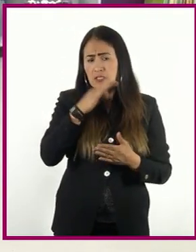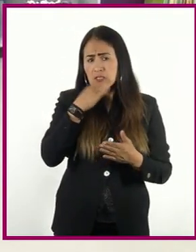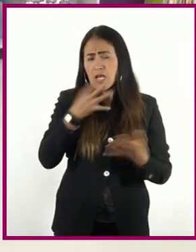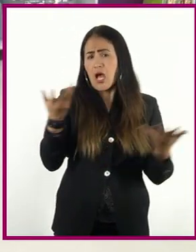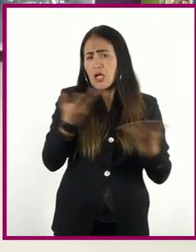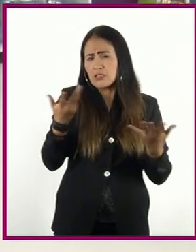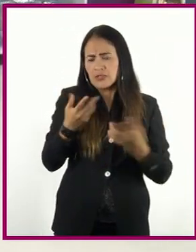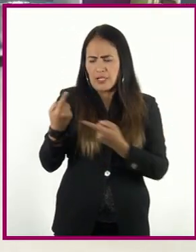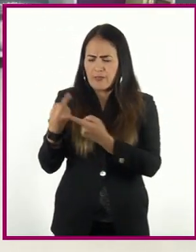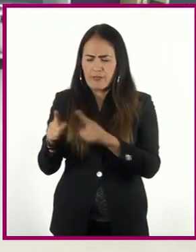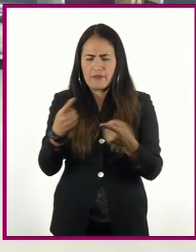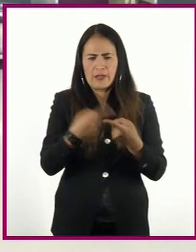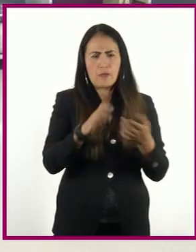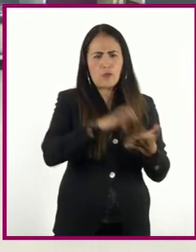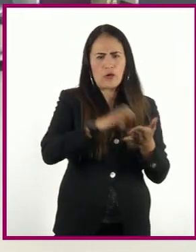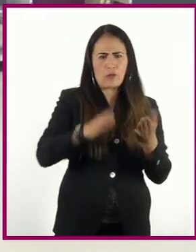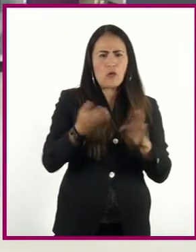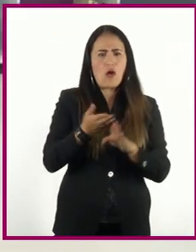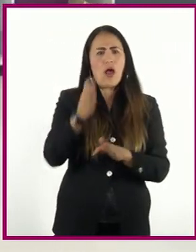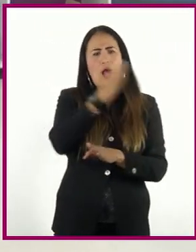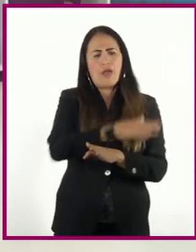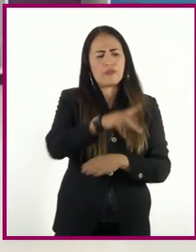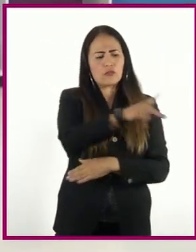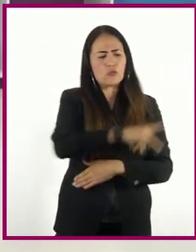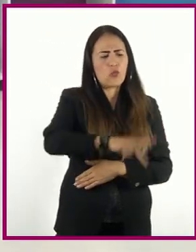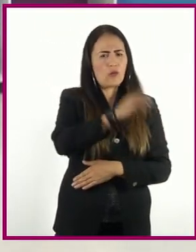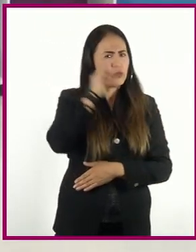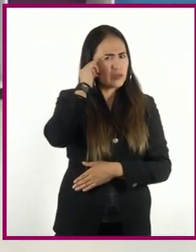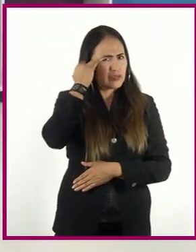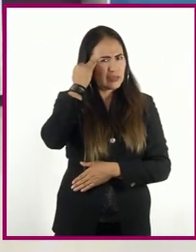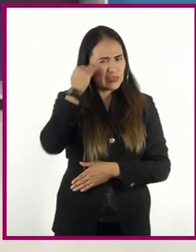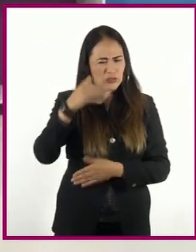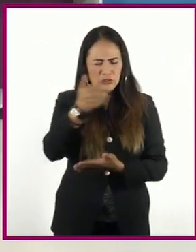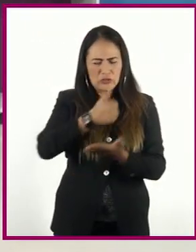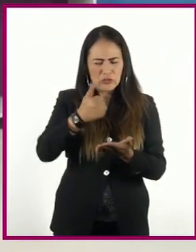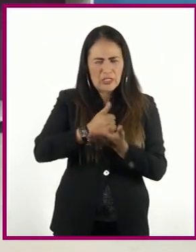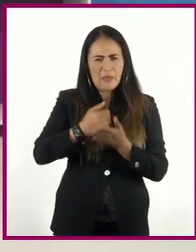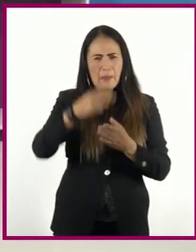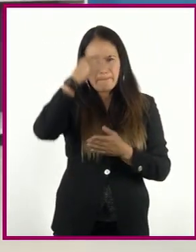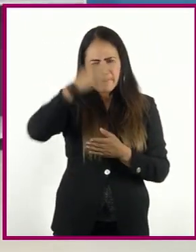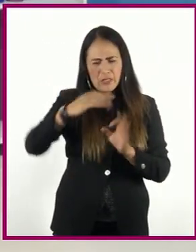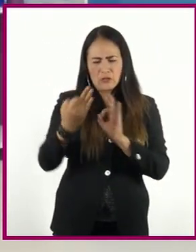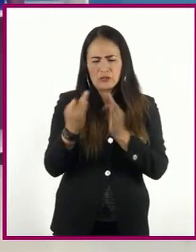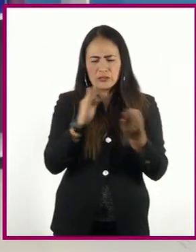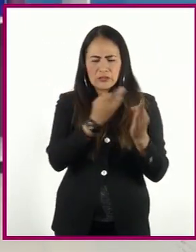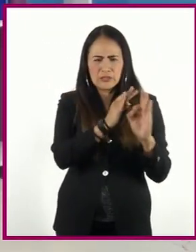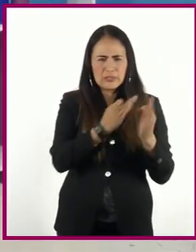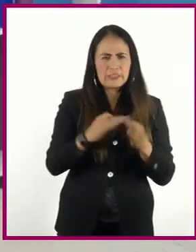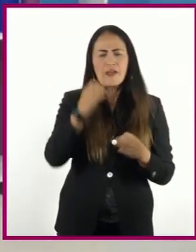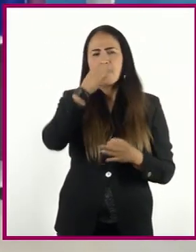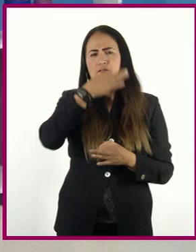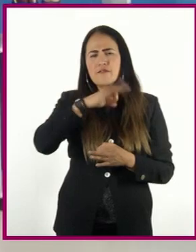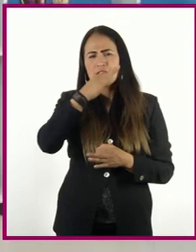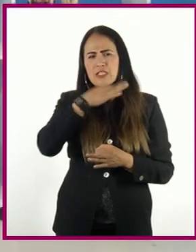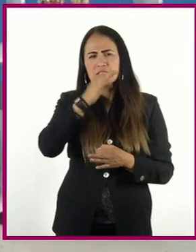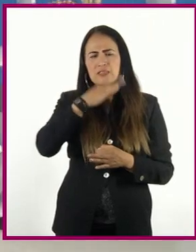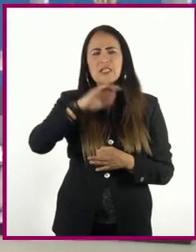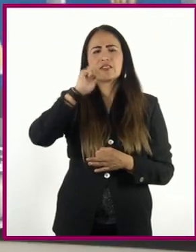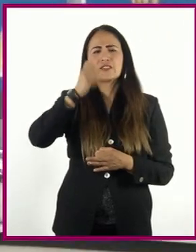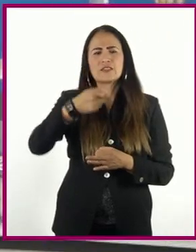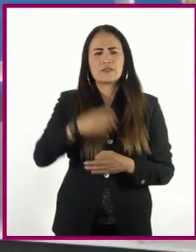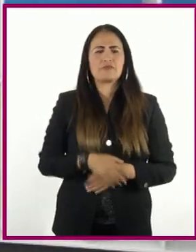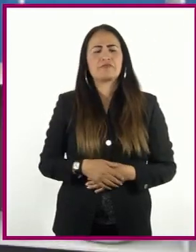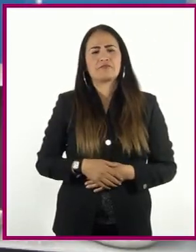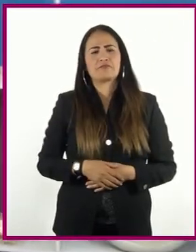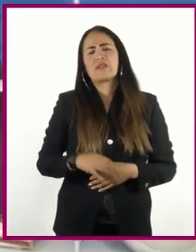durante la época colonial, los pueblos indígenas aledaños a la Ciudad de México solían acompañar esta fiesta con platillos elaborados